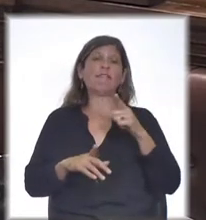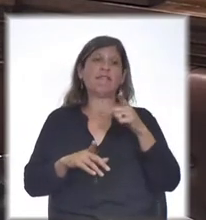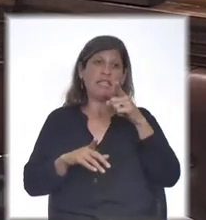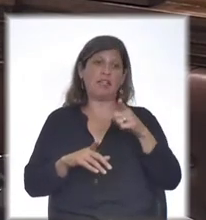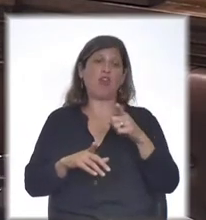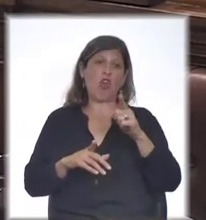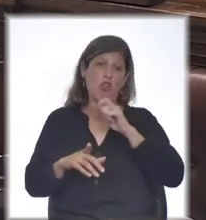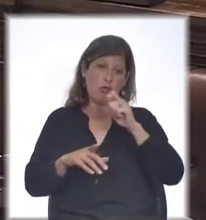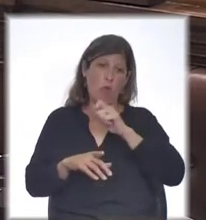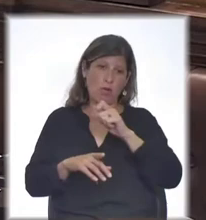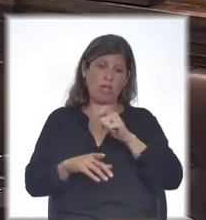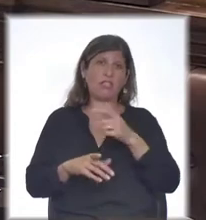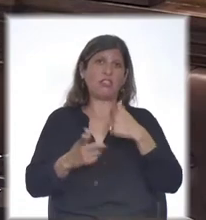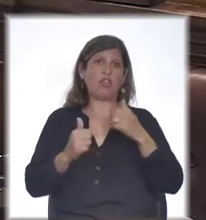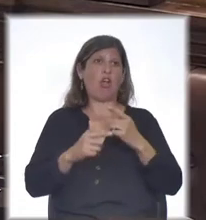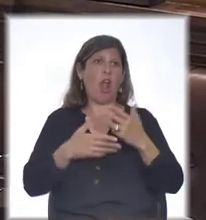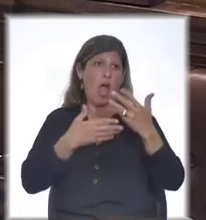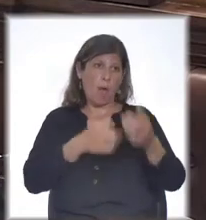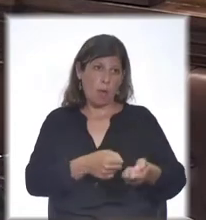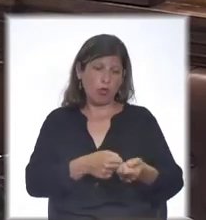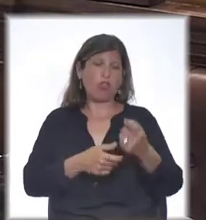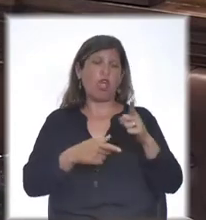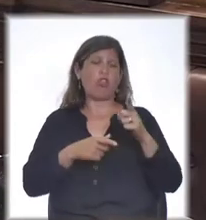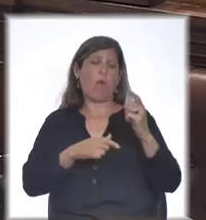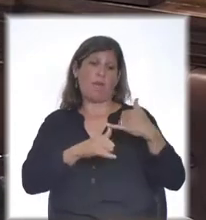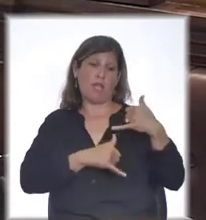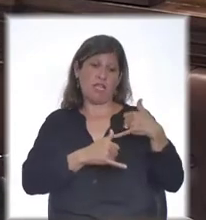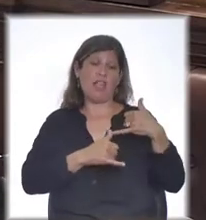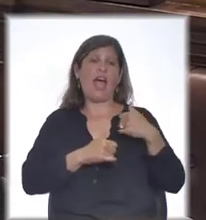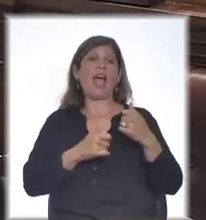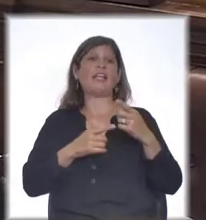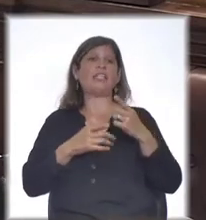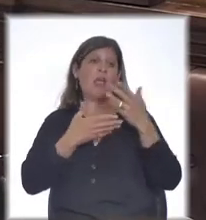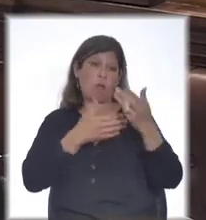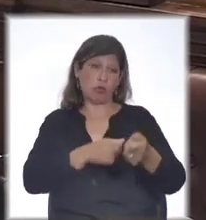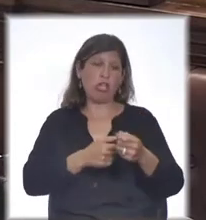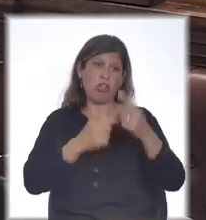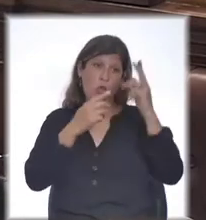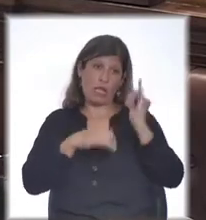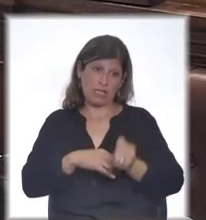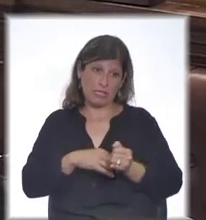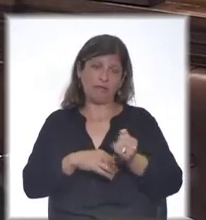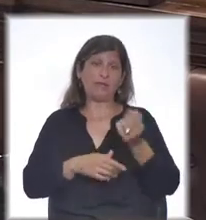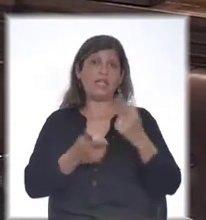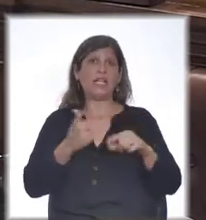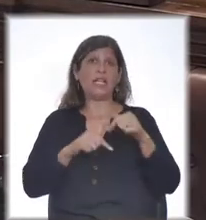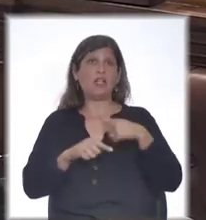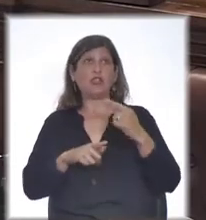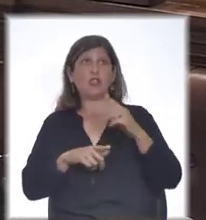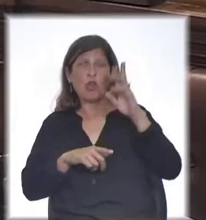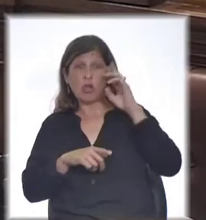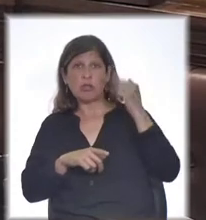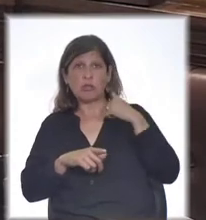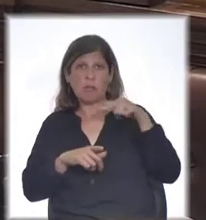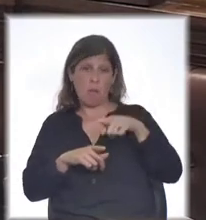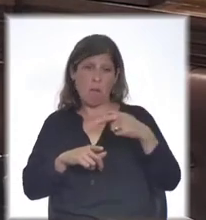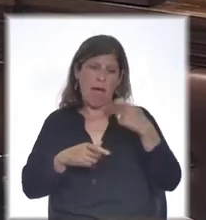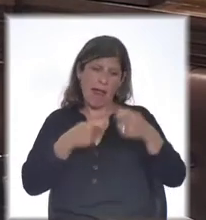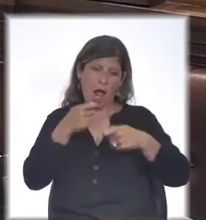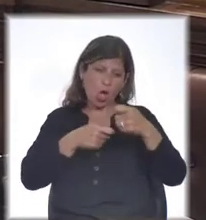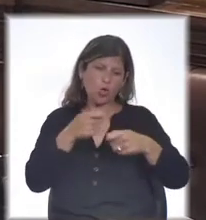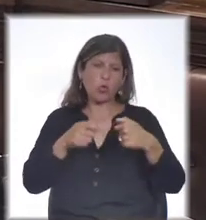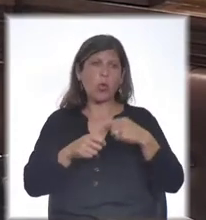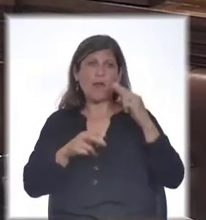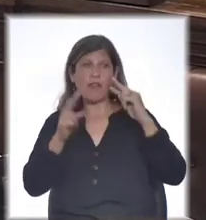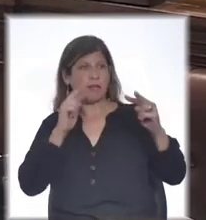militares y a favor del sí. Nos debemos un espacio para recordar, para construir entre diversas miradas la